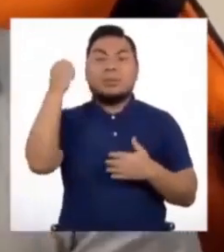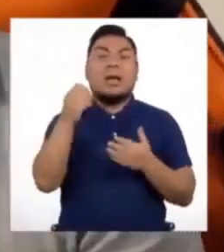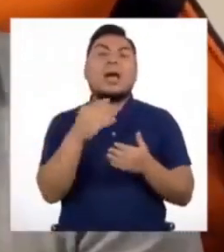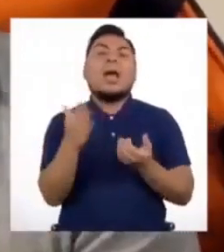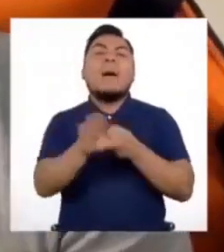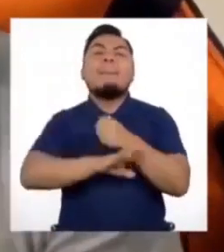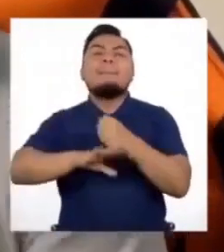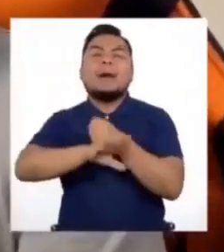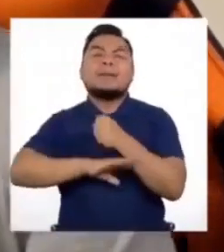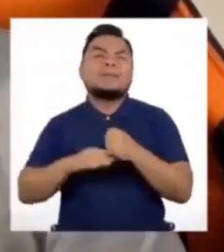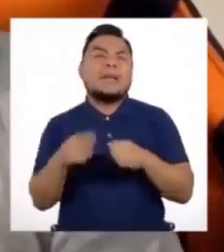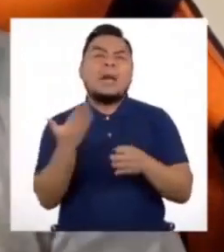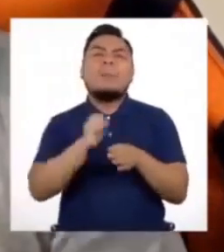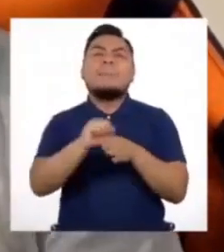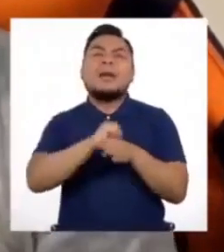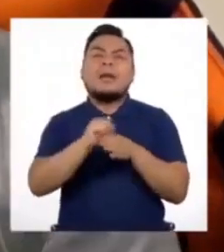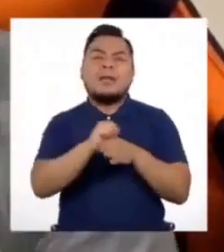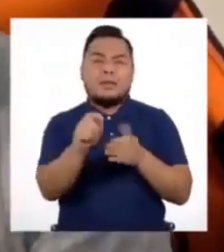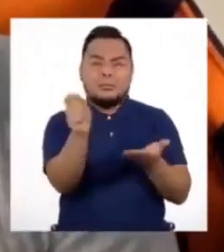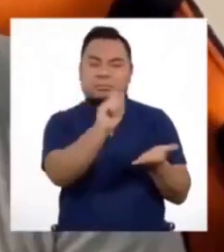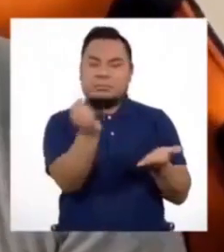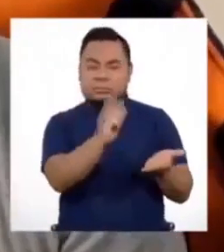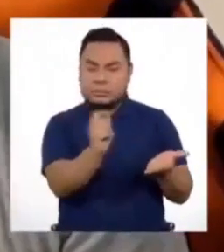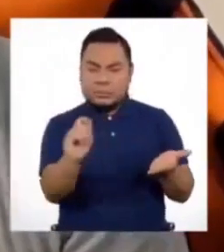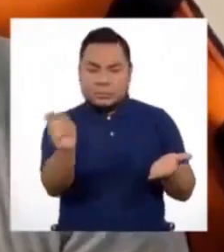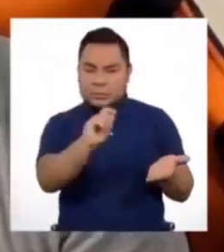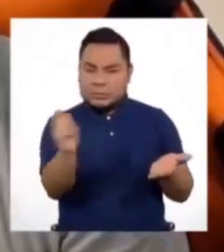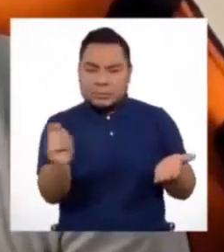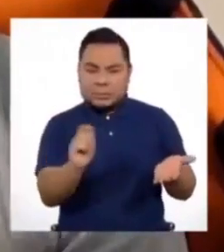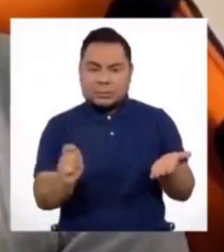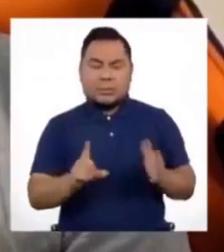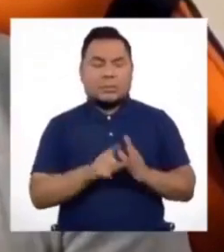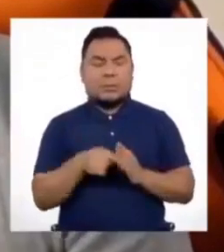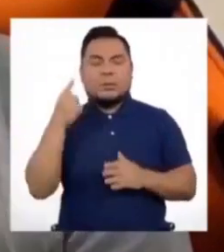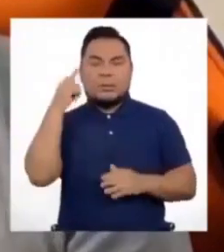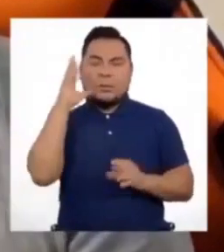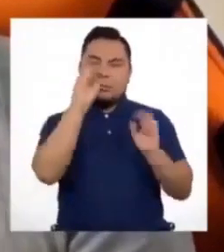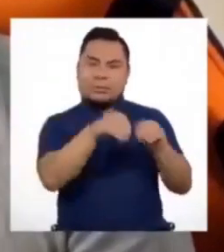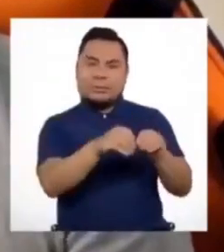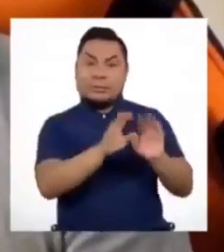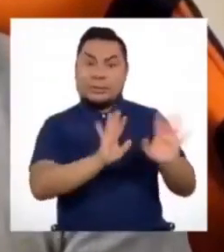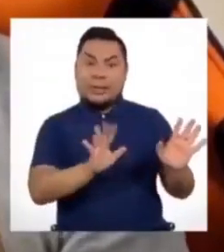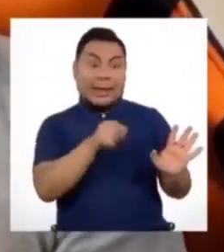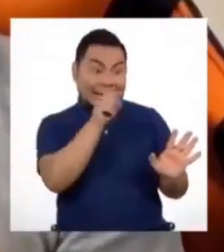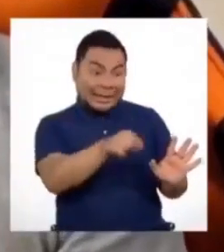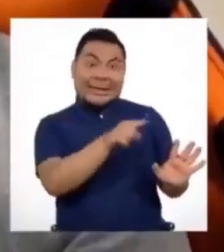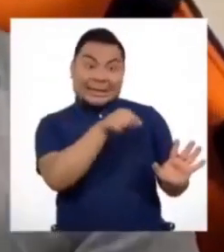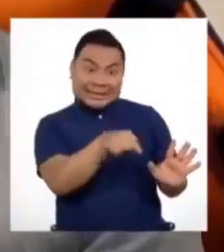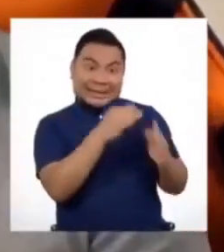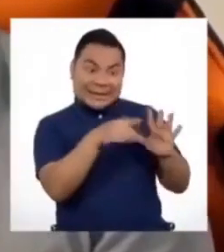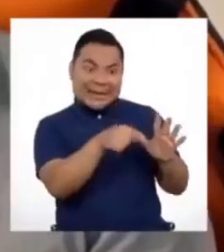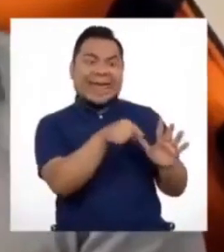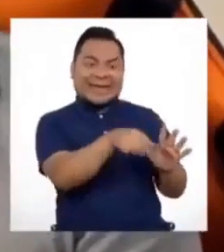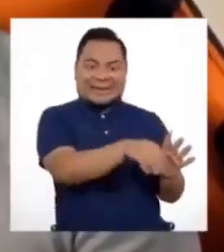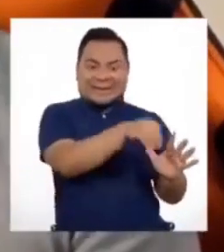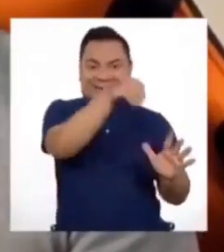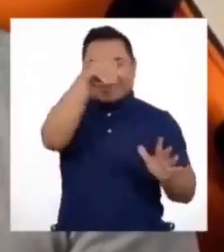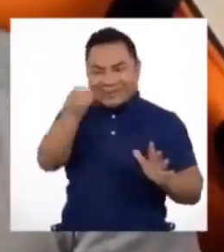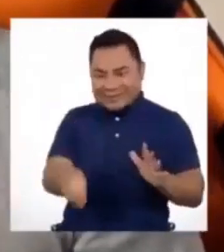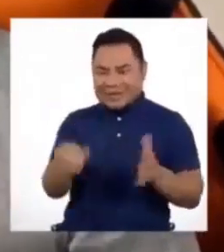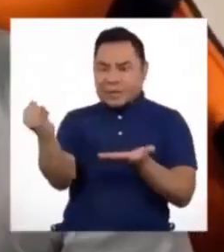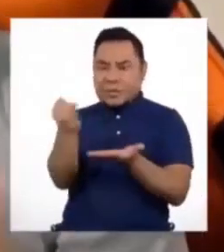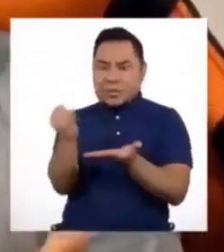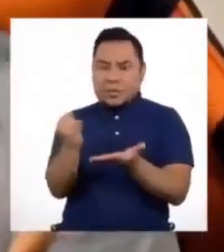un proceso que es el de limpiar el boceto. Dibujamos un poco mejor lo que hemos hecho ya y al final entintamos